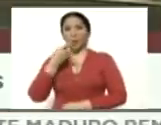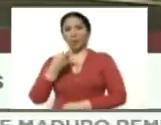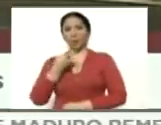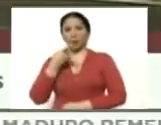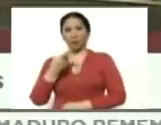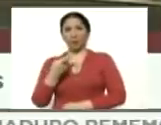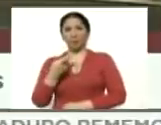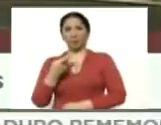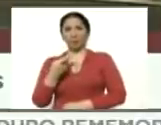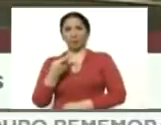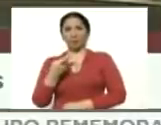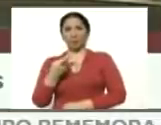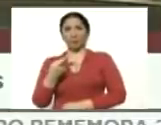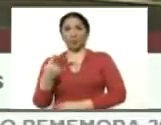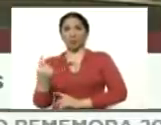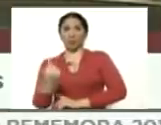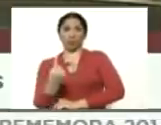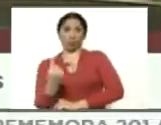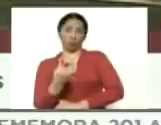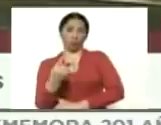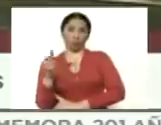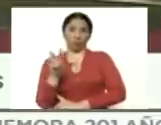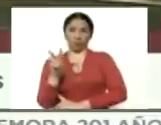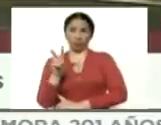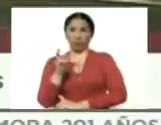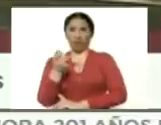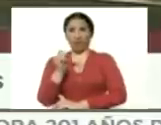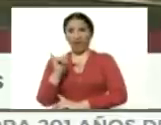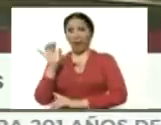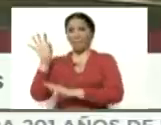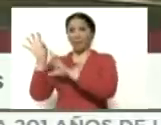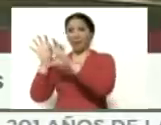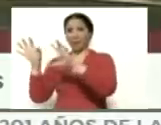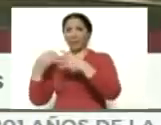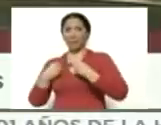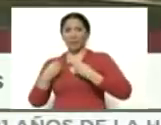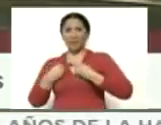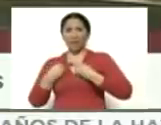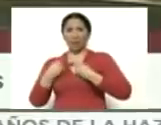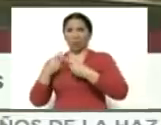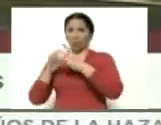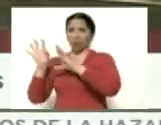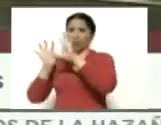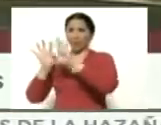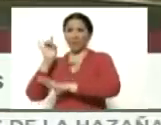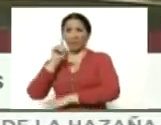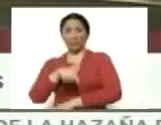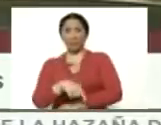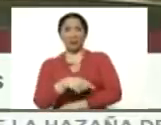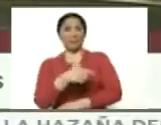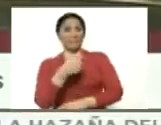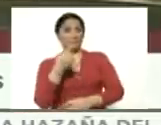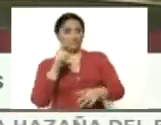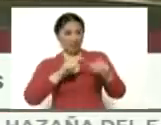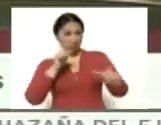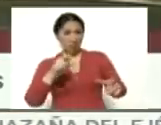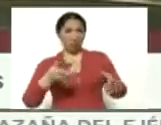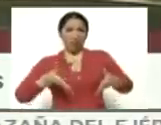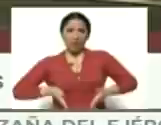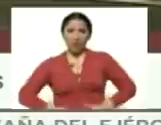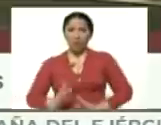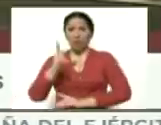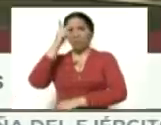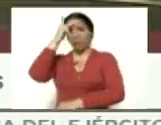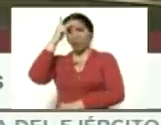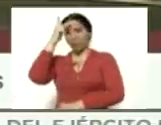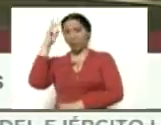respecto a no solamente a los venezolanos que se encuentran en esos países, sino incluso a las mismas personas que nacieron en Perú, en Colombia,